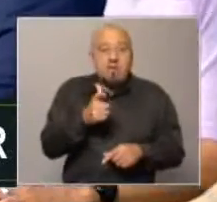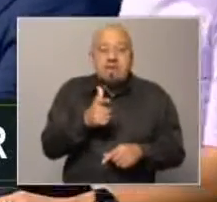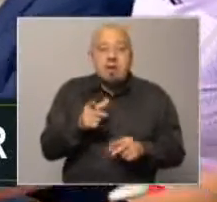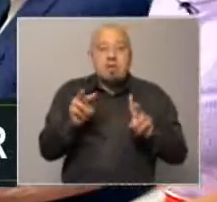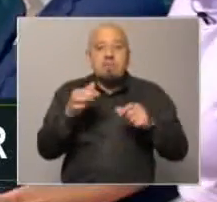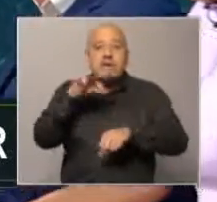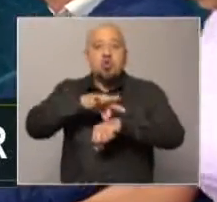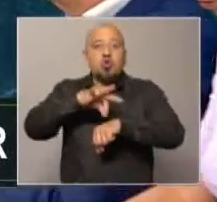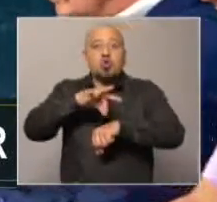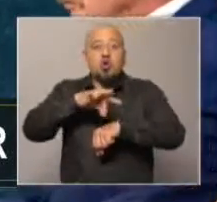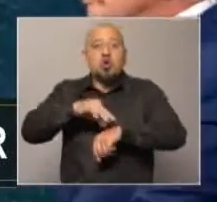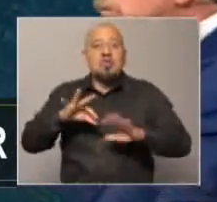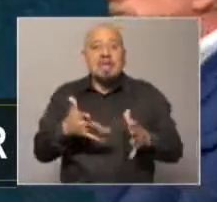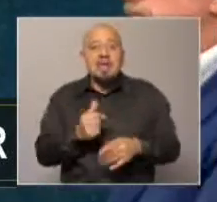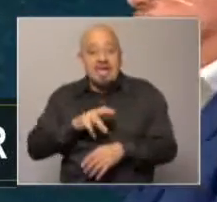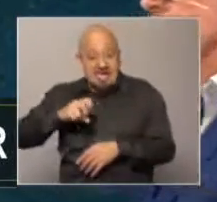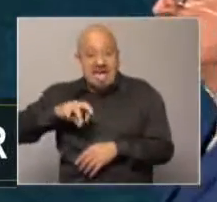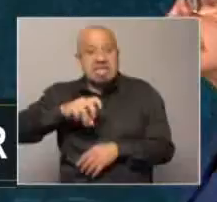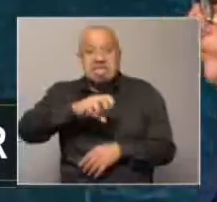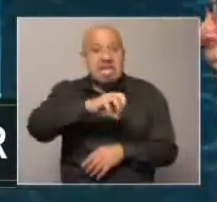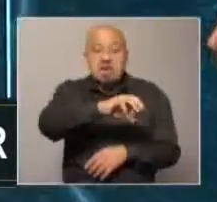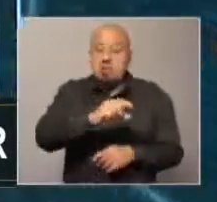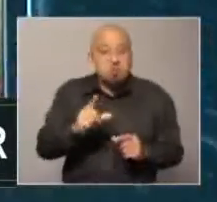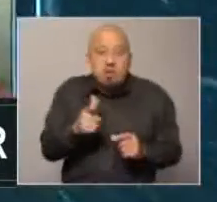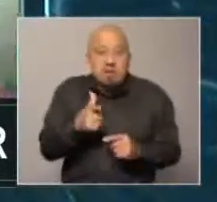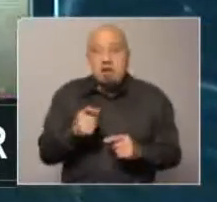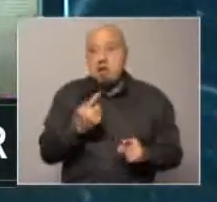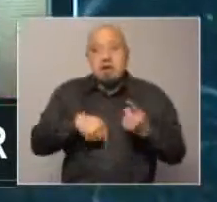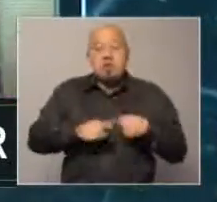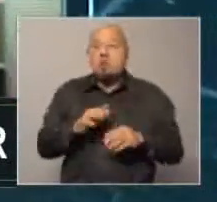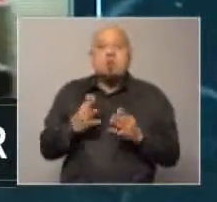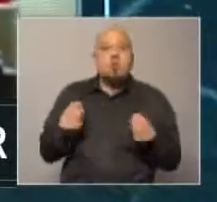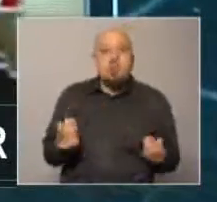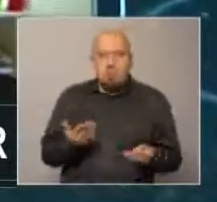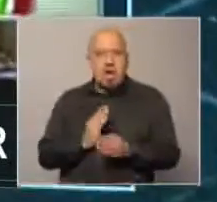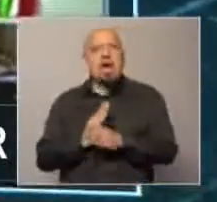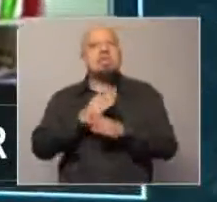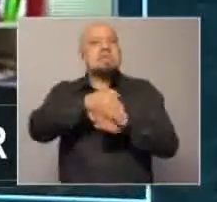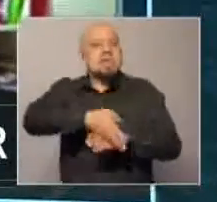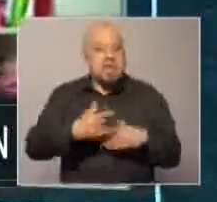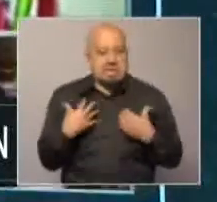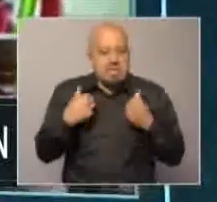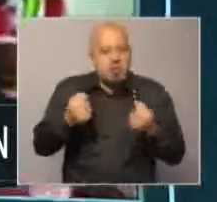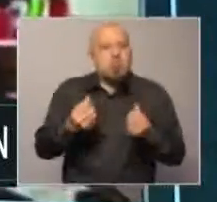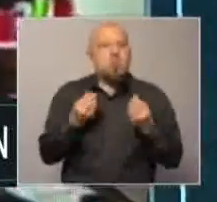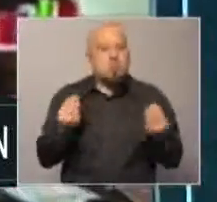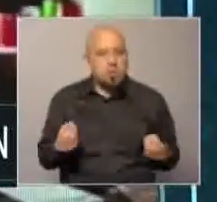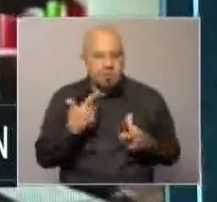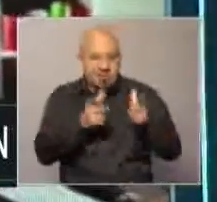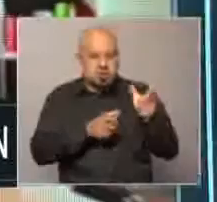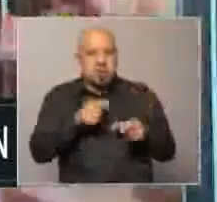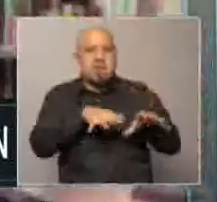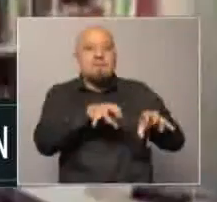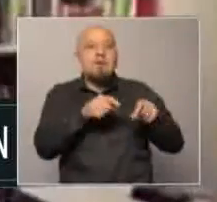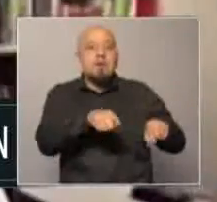visión respecto de cómo territorialmente se accede a recursos públicos como por ejemplo y